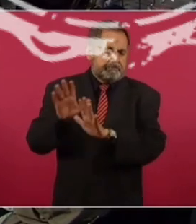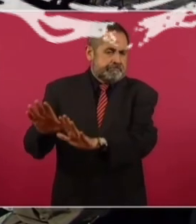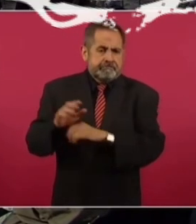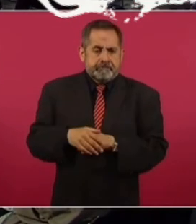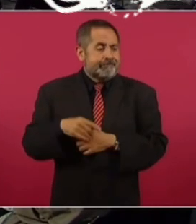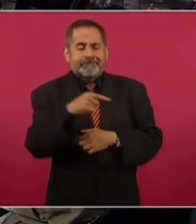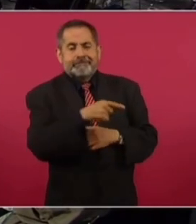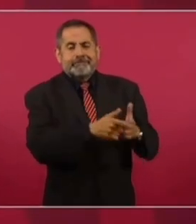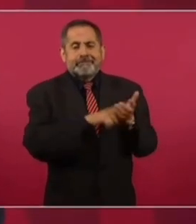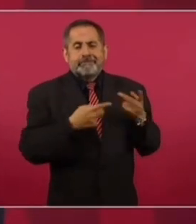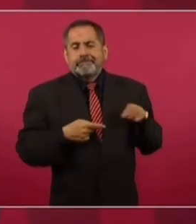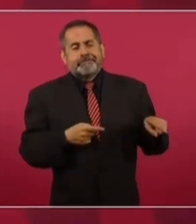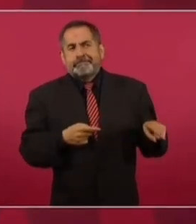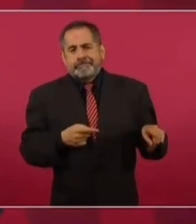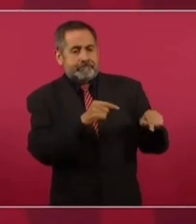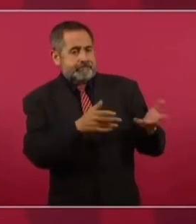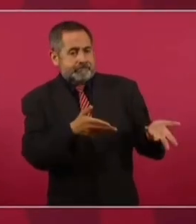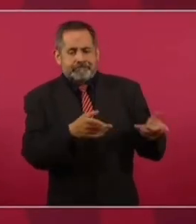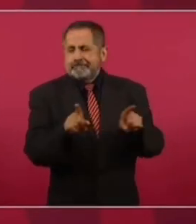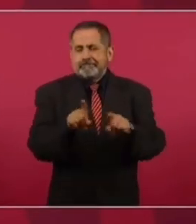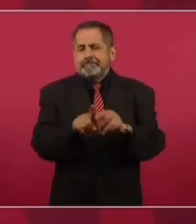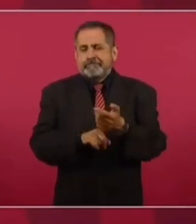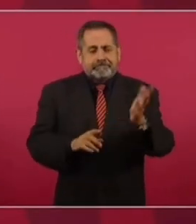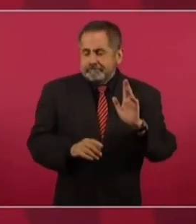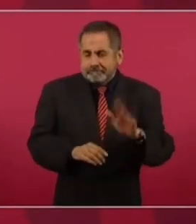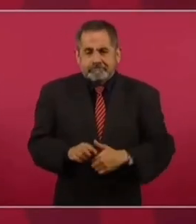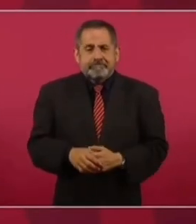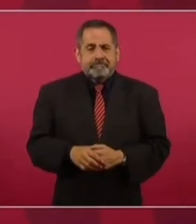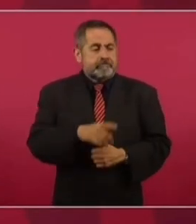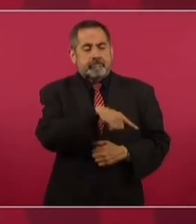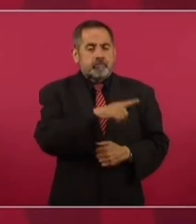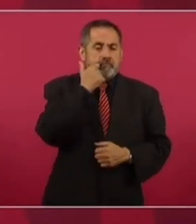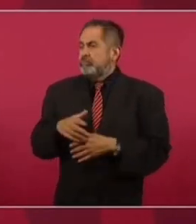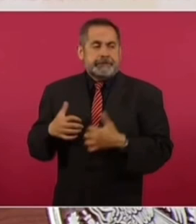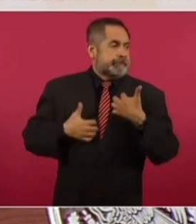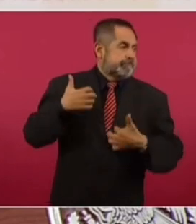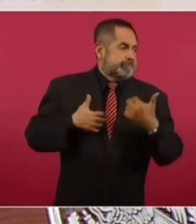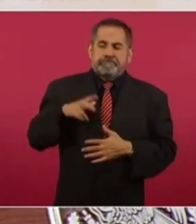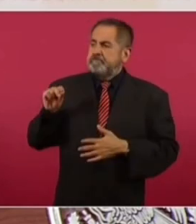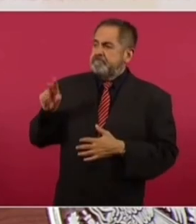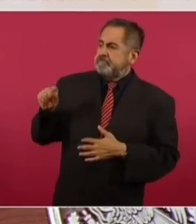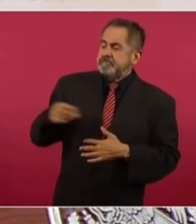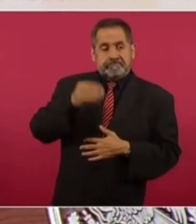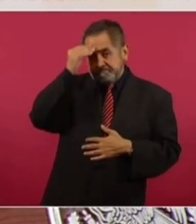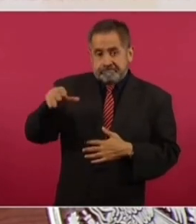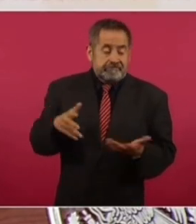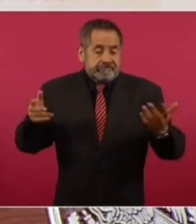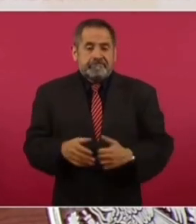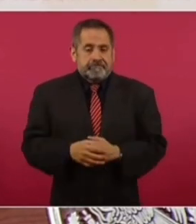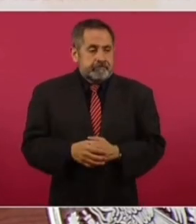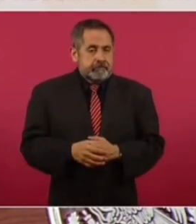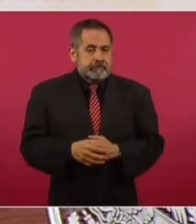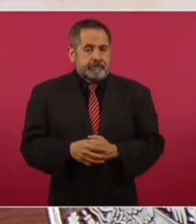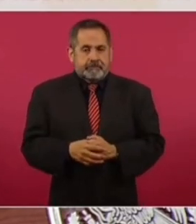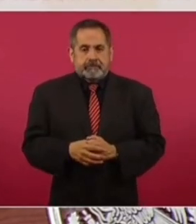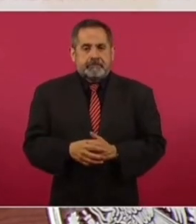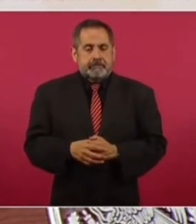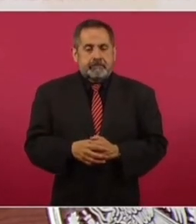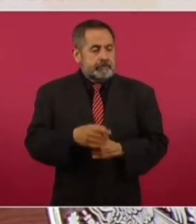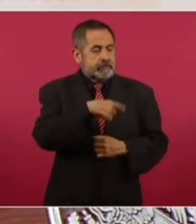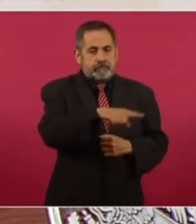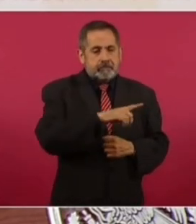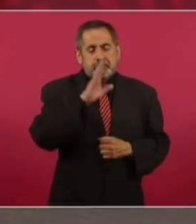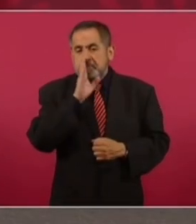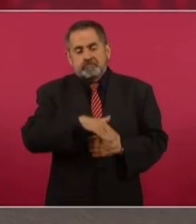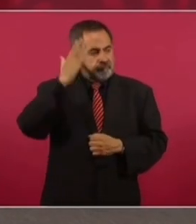El bloque conservador, pues, es normal, es lo mismo, que no quiera que nos vaya bien, nada más que tienen muy